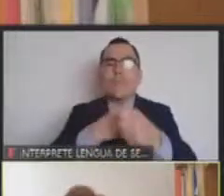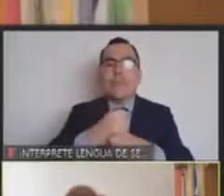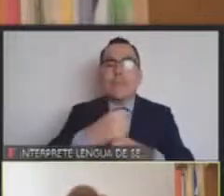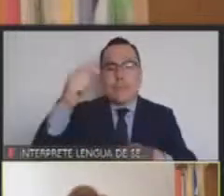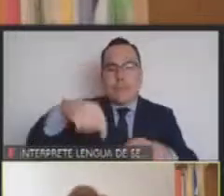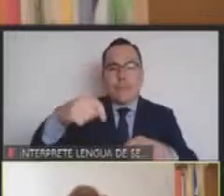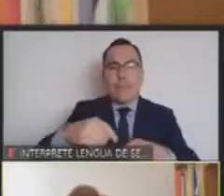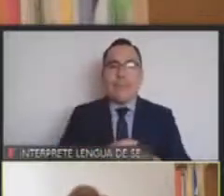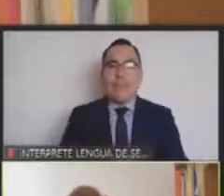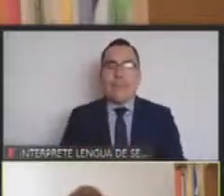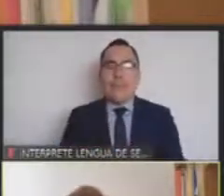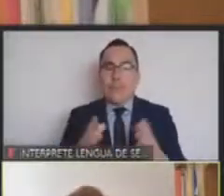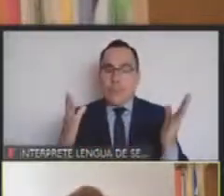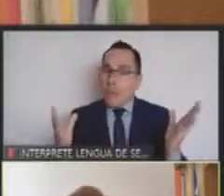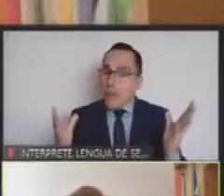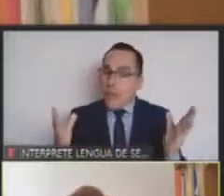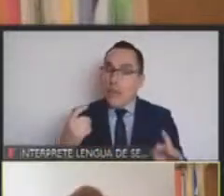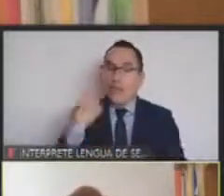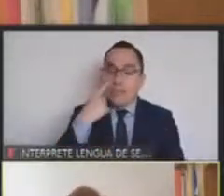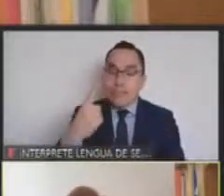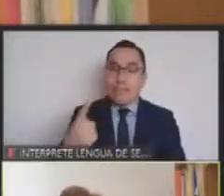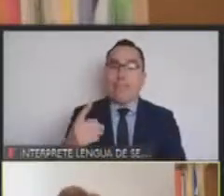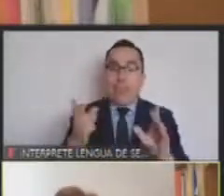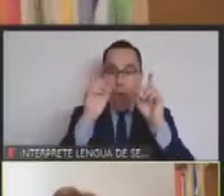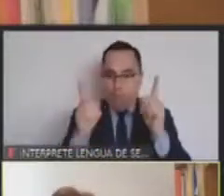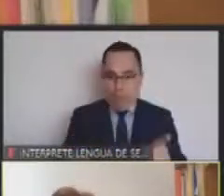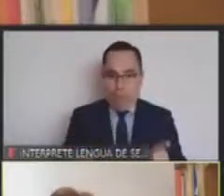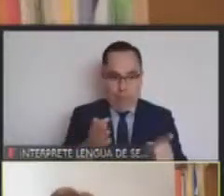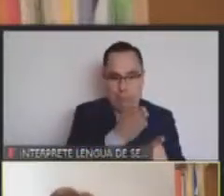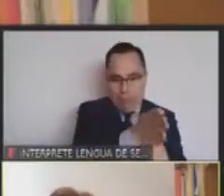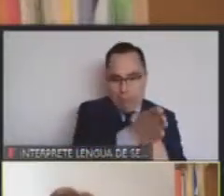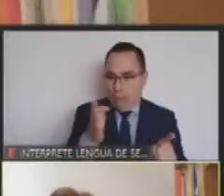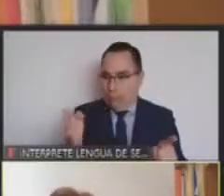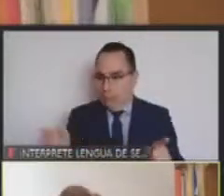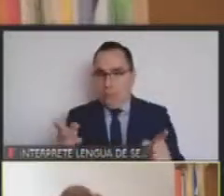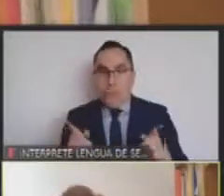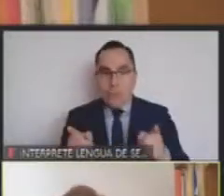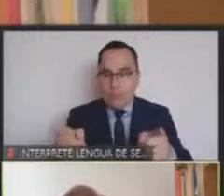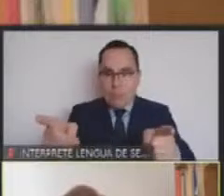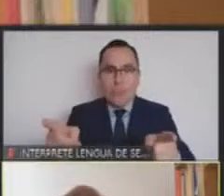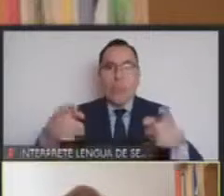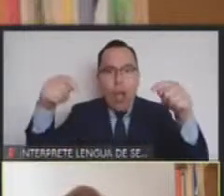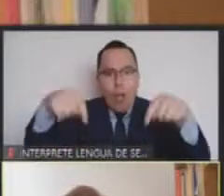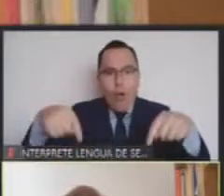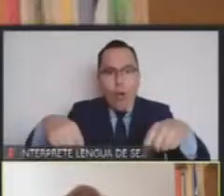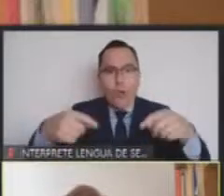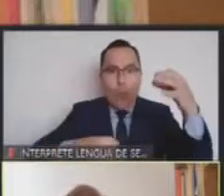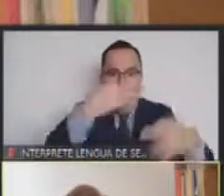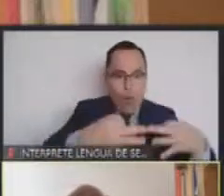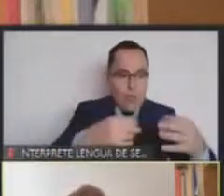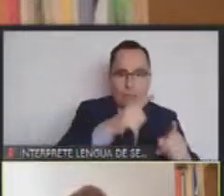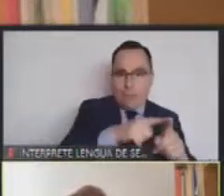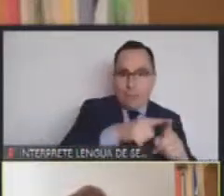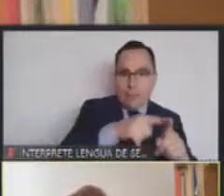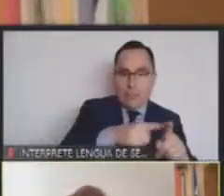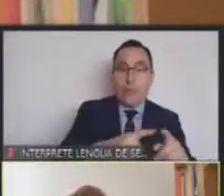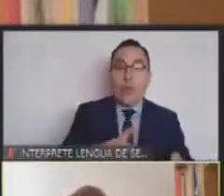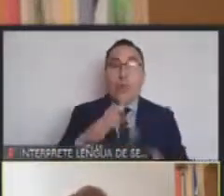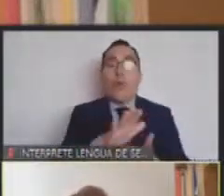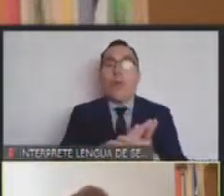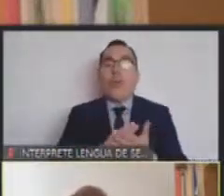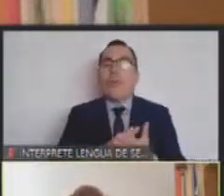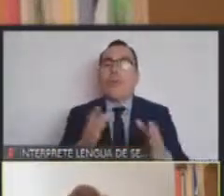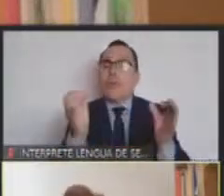es paralelo al protagonismo que ahora ha adquirido el juez. Se explica esto